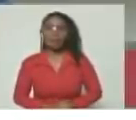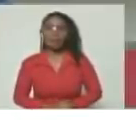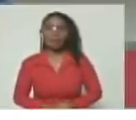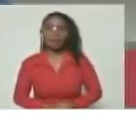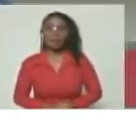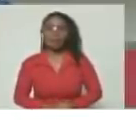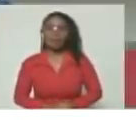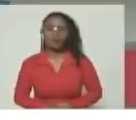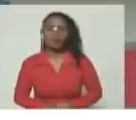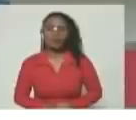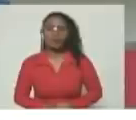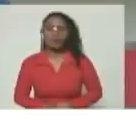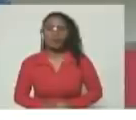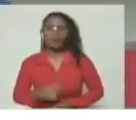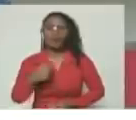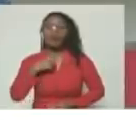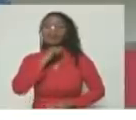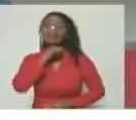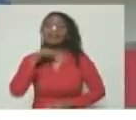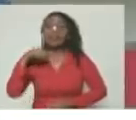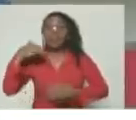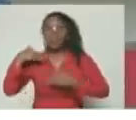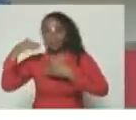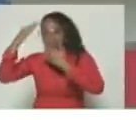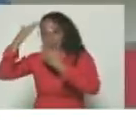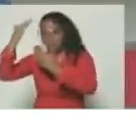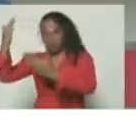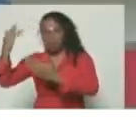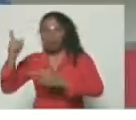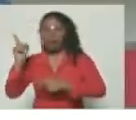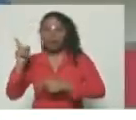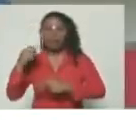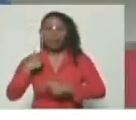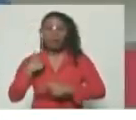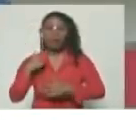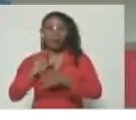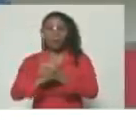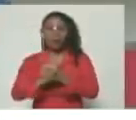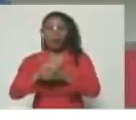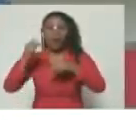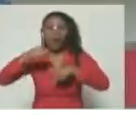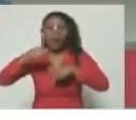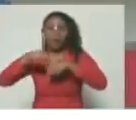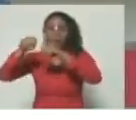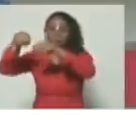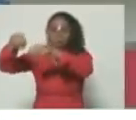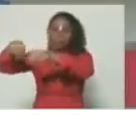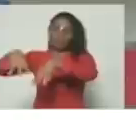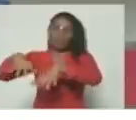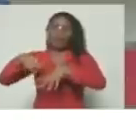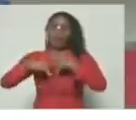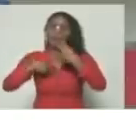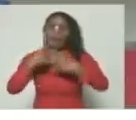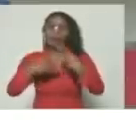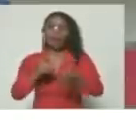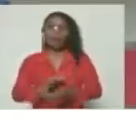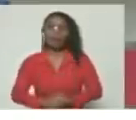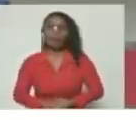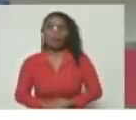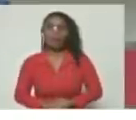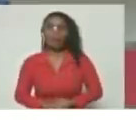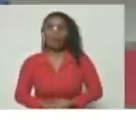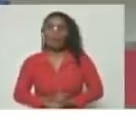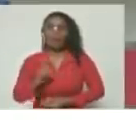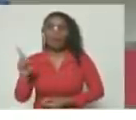Henry Ramos Alú, le envió mi saludo, fuimos amigos ahí, hoy se retiró de la política ya. Se la pasa